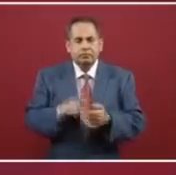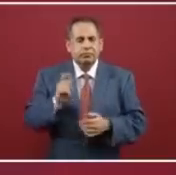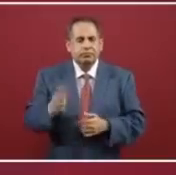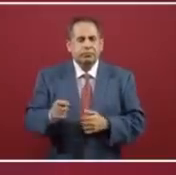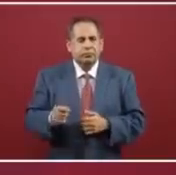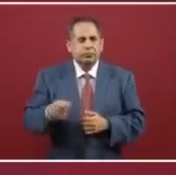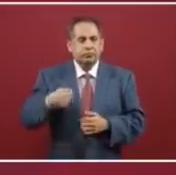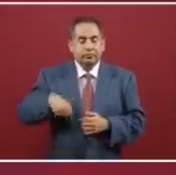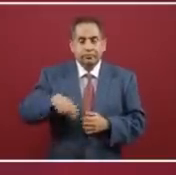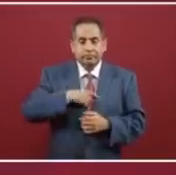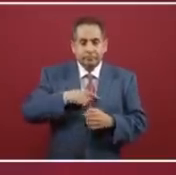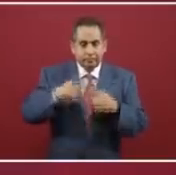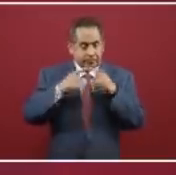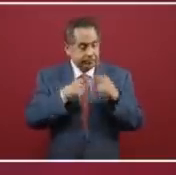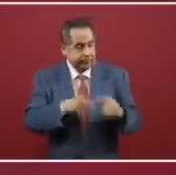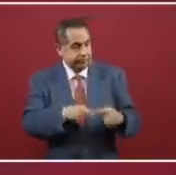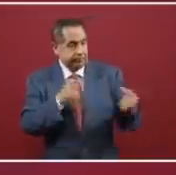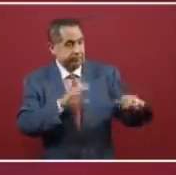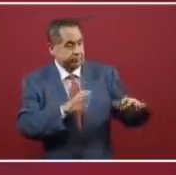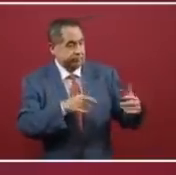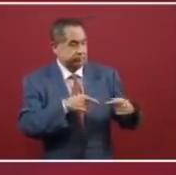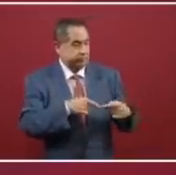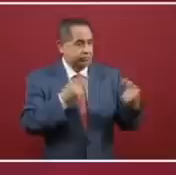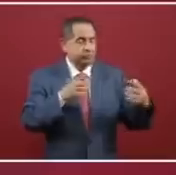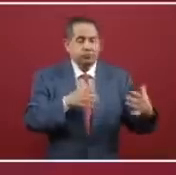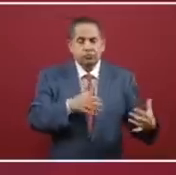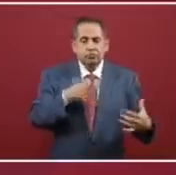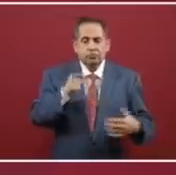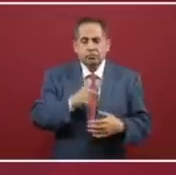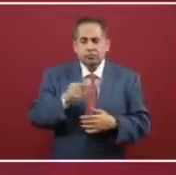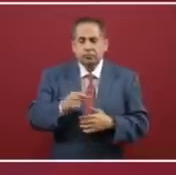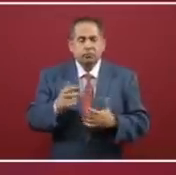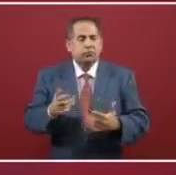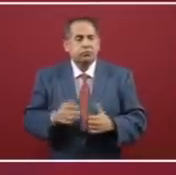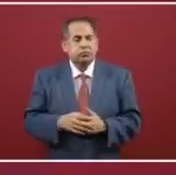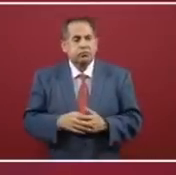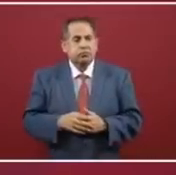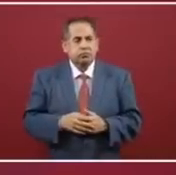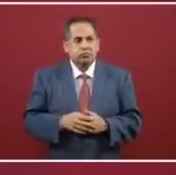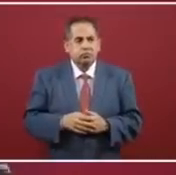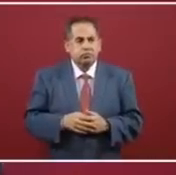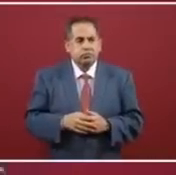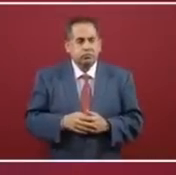nuestros opositores tienen que